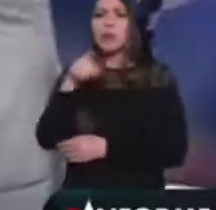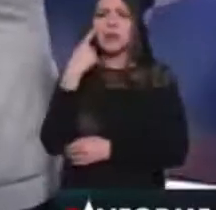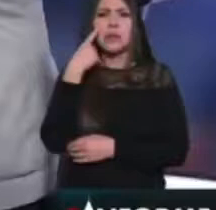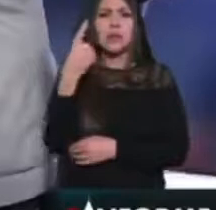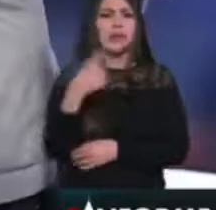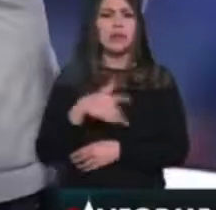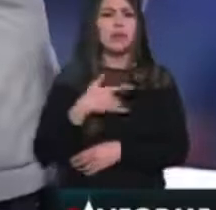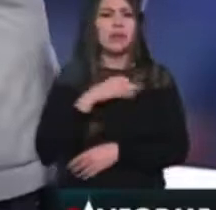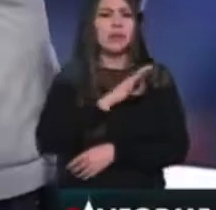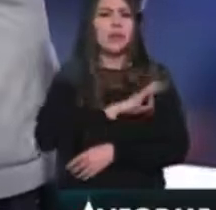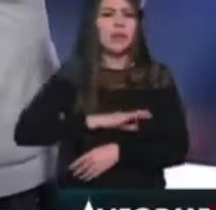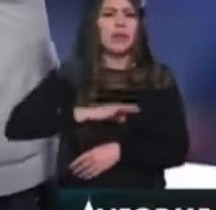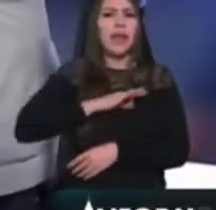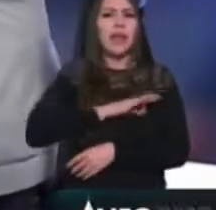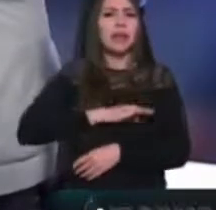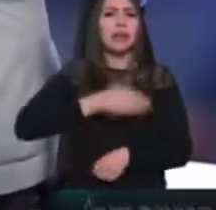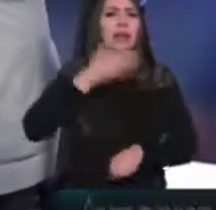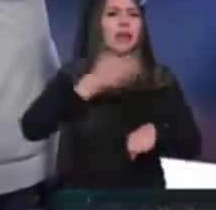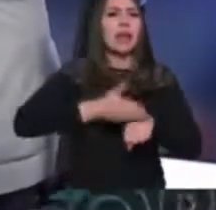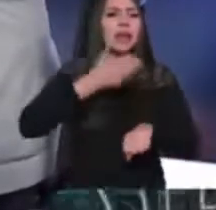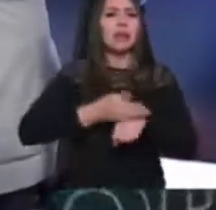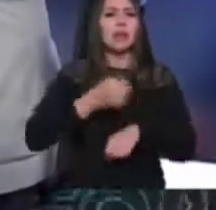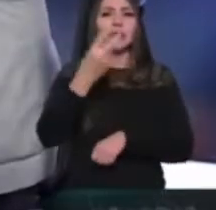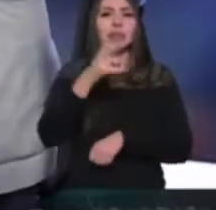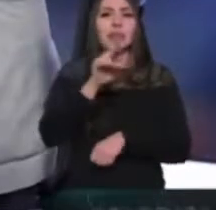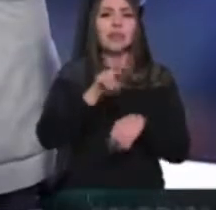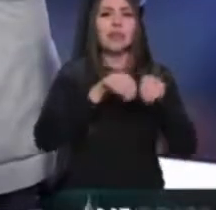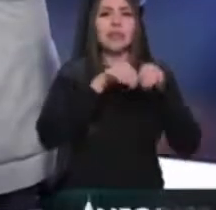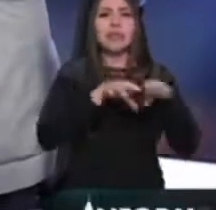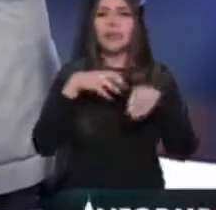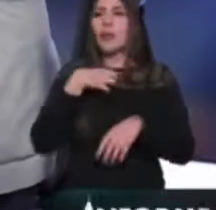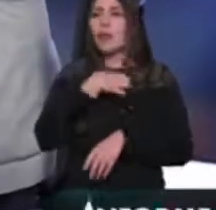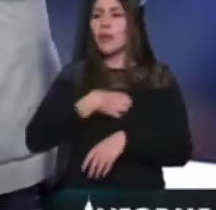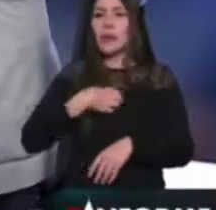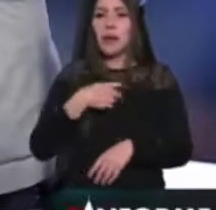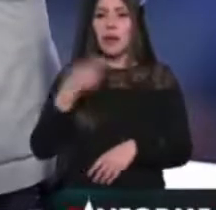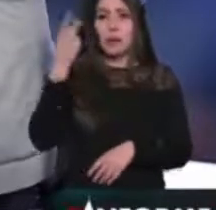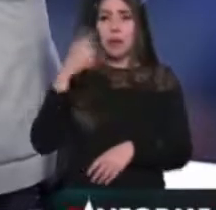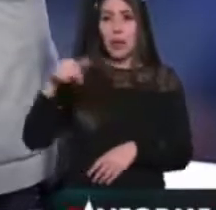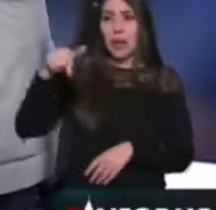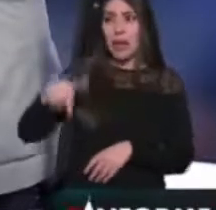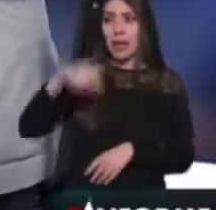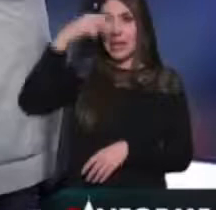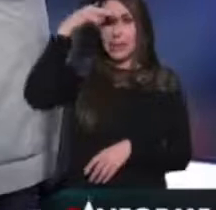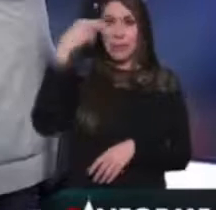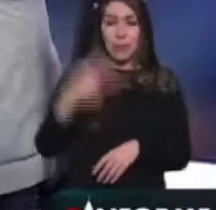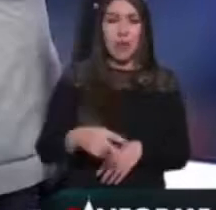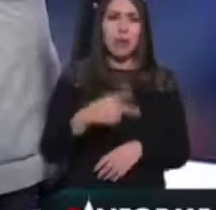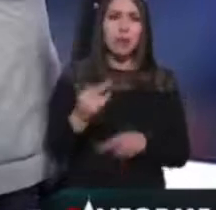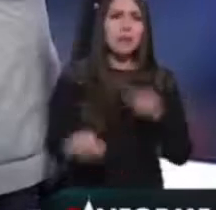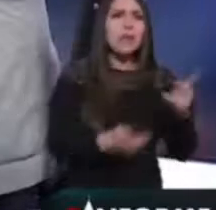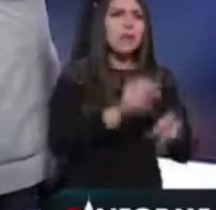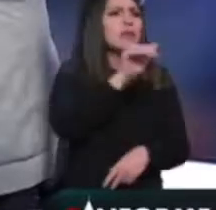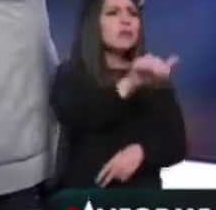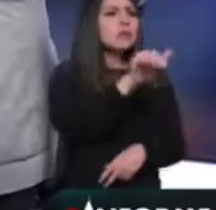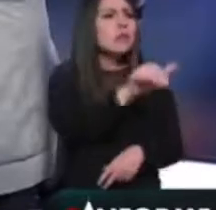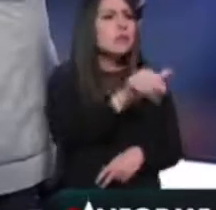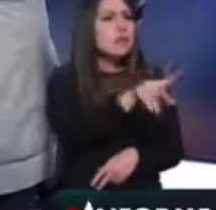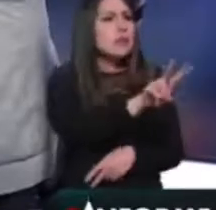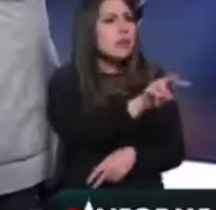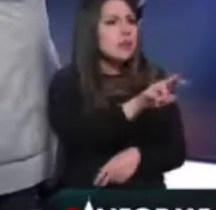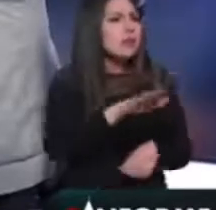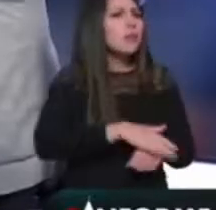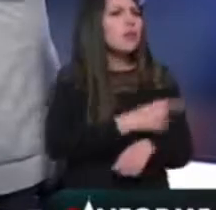se haya censurado a 2 medios. Y cuando aquí en México se cuestionan a medios, solamente se les cuestiona por tener